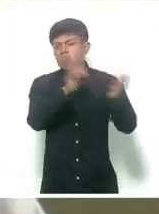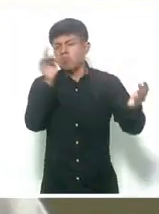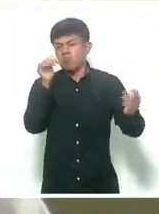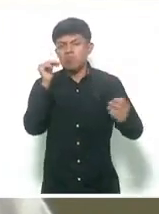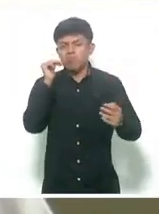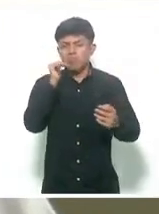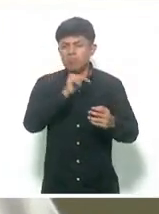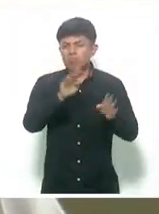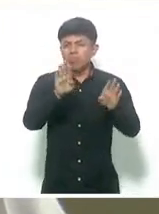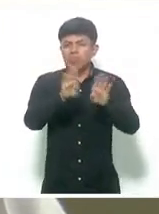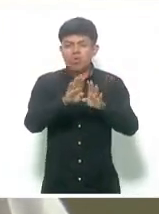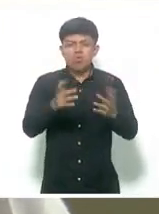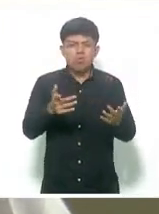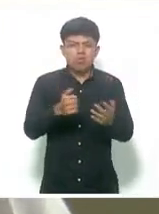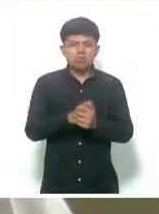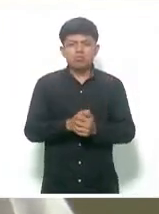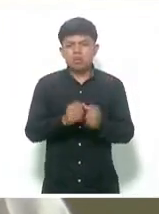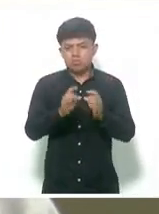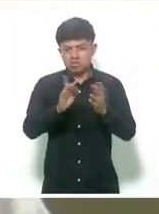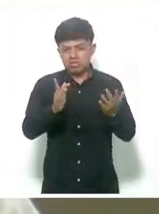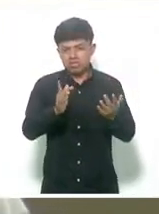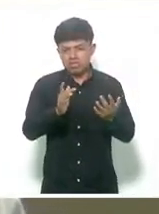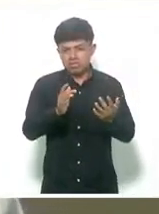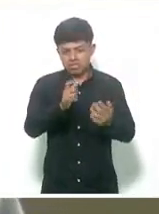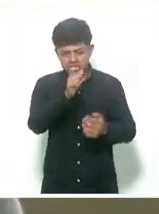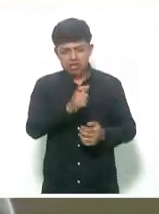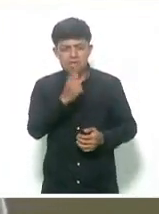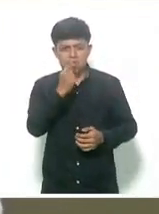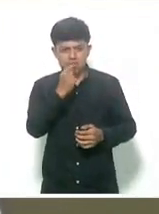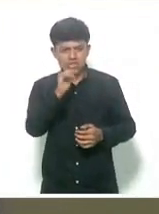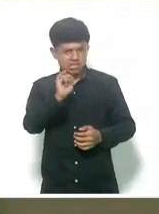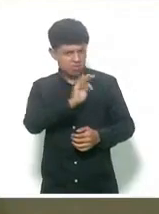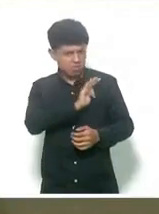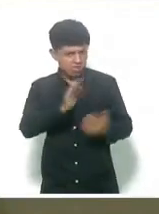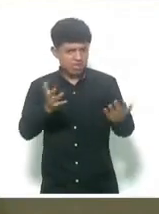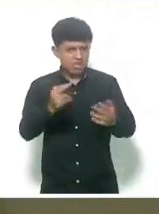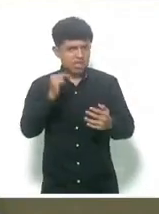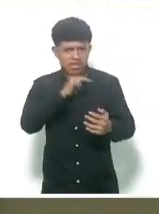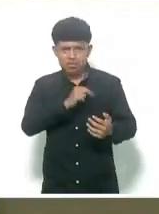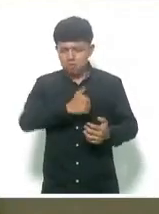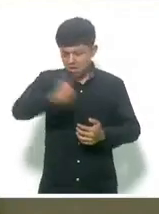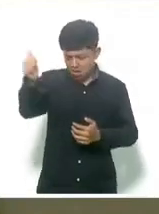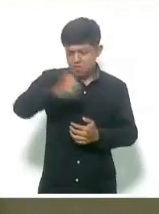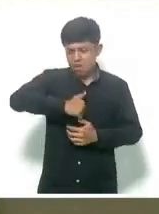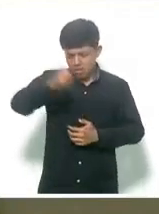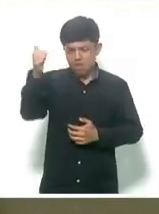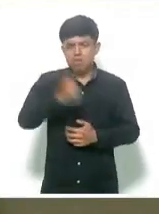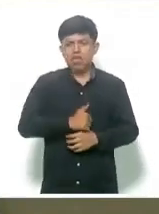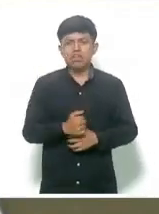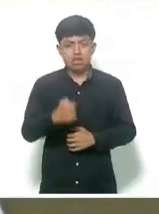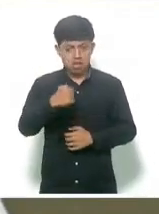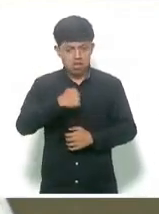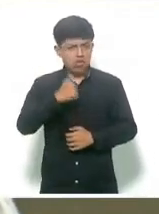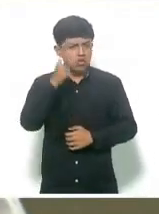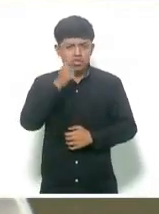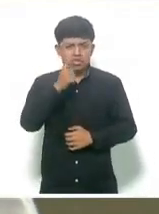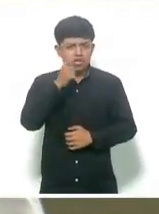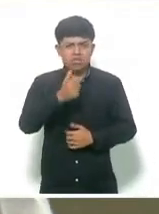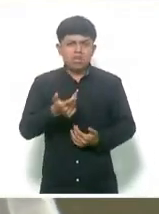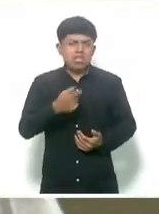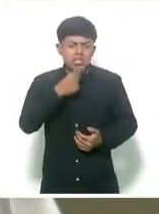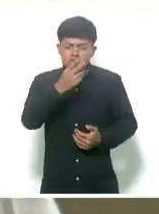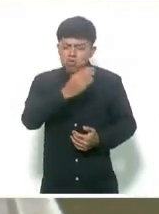presencia de la acción policial que sí se puede hacer lo ha comentado eh Y lo ha comentado en varias